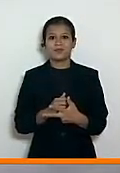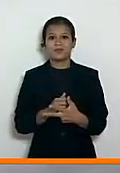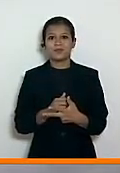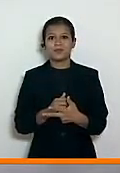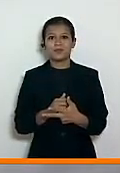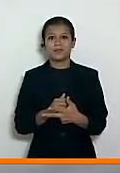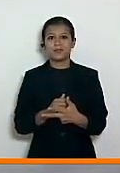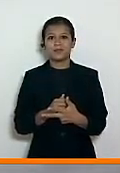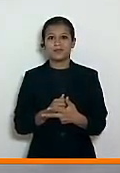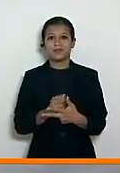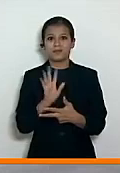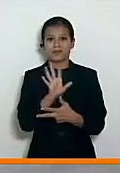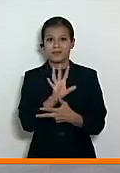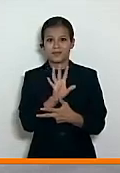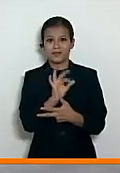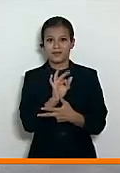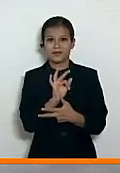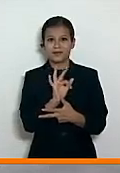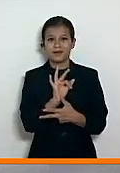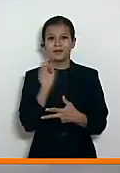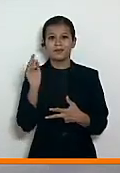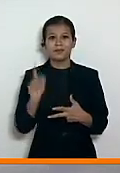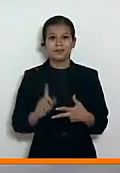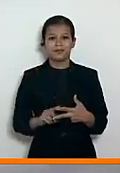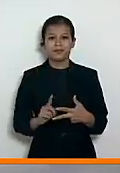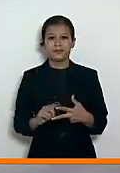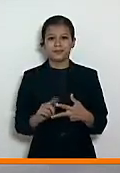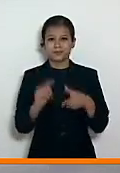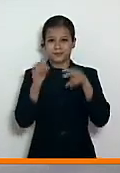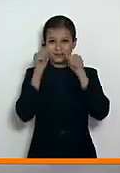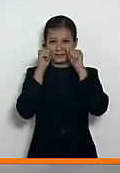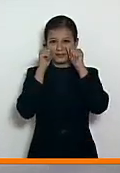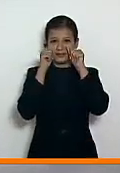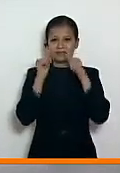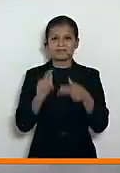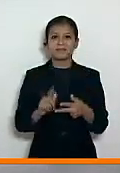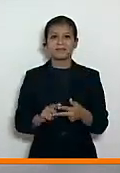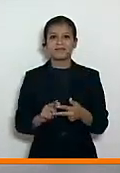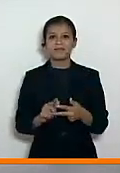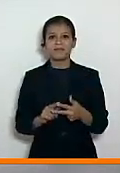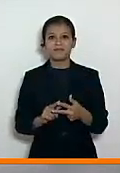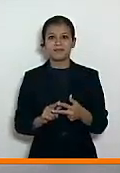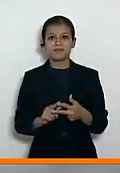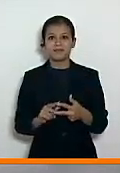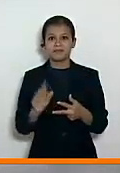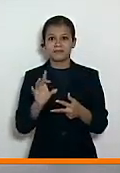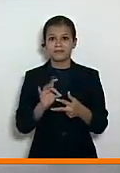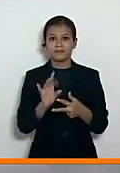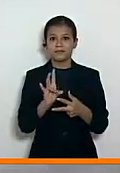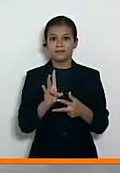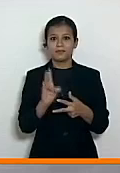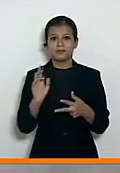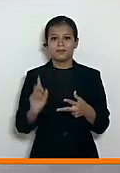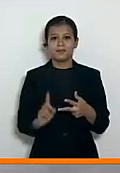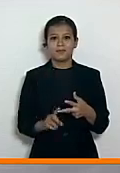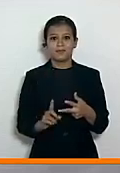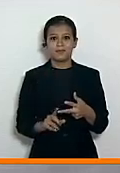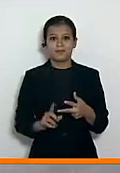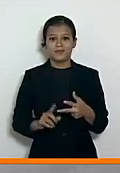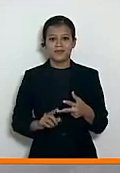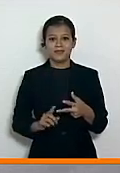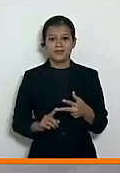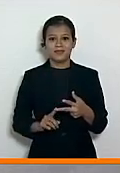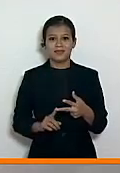Este es el 19. Segundo número ganador, atentos. Porque este es el 87. Tercer y decisivo